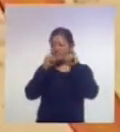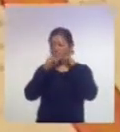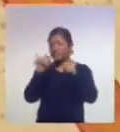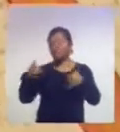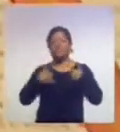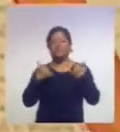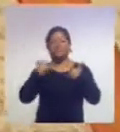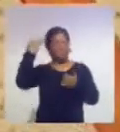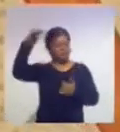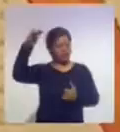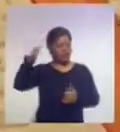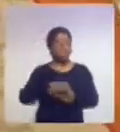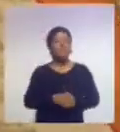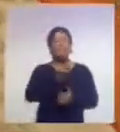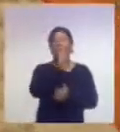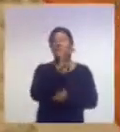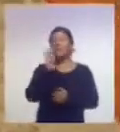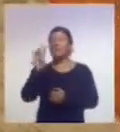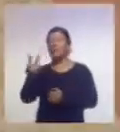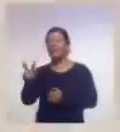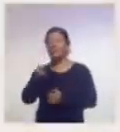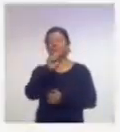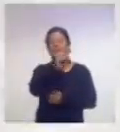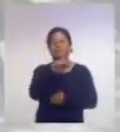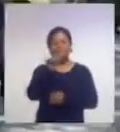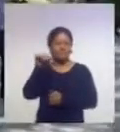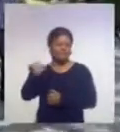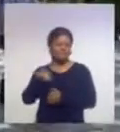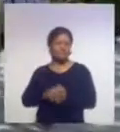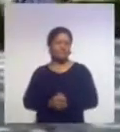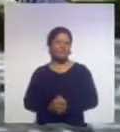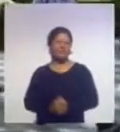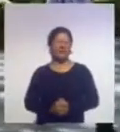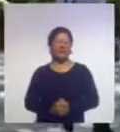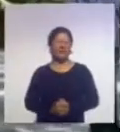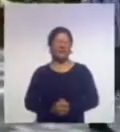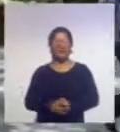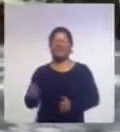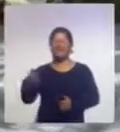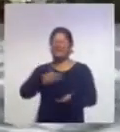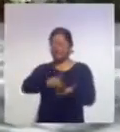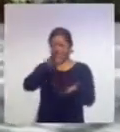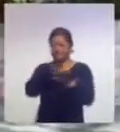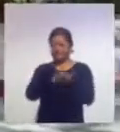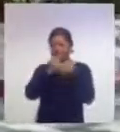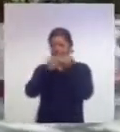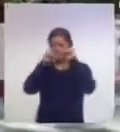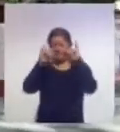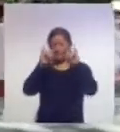y adultos, como Brandon Varela y Sergio Manzano. Los héroes de la independencia es